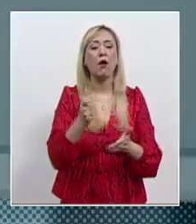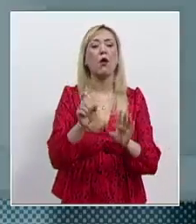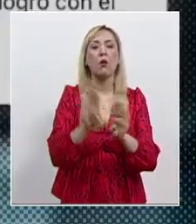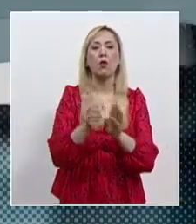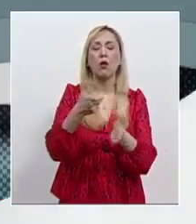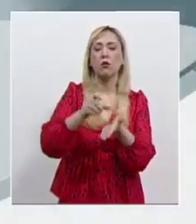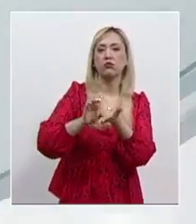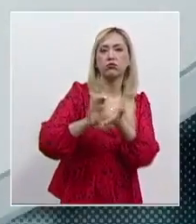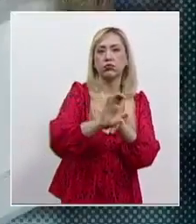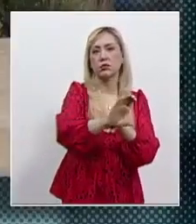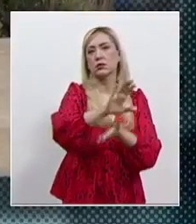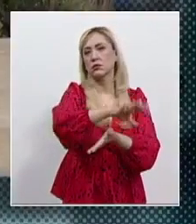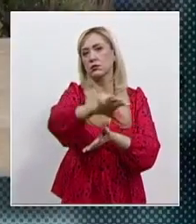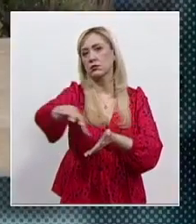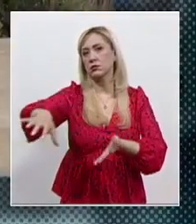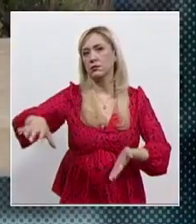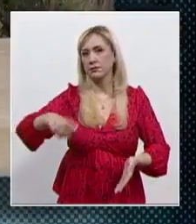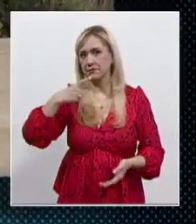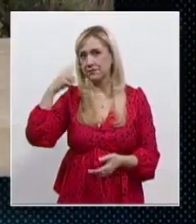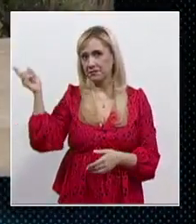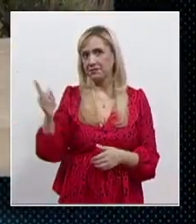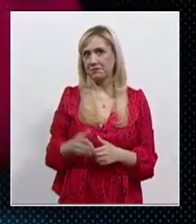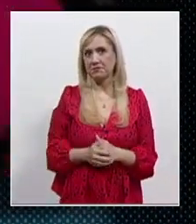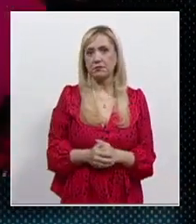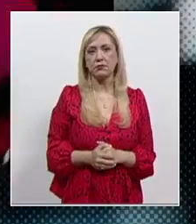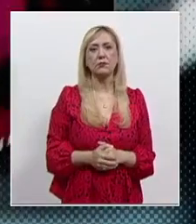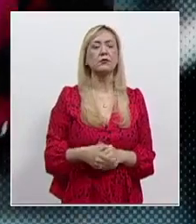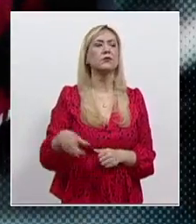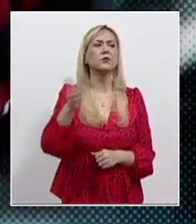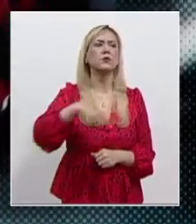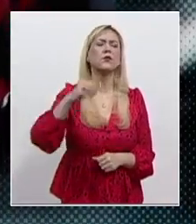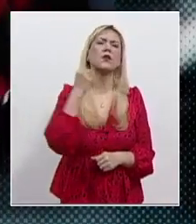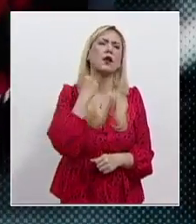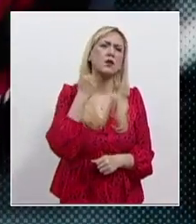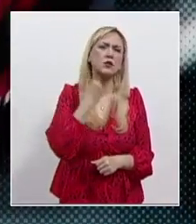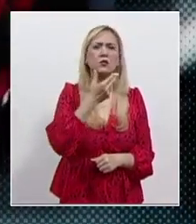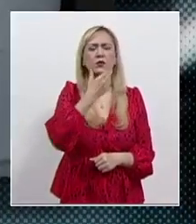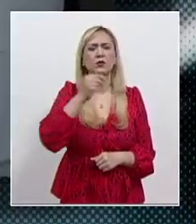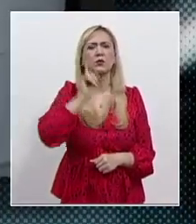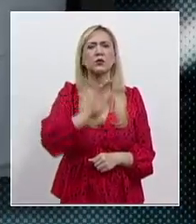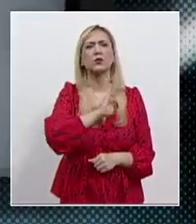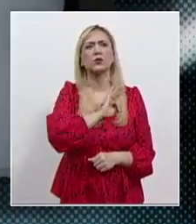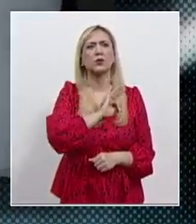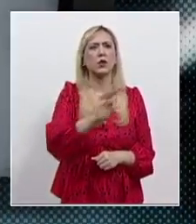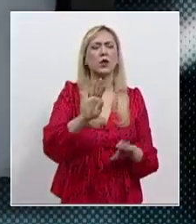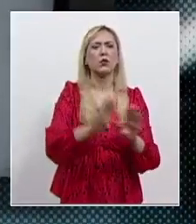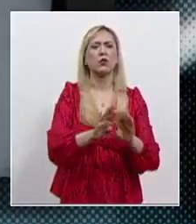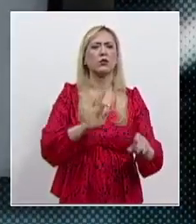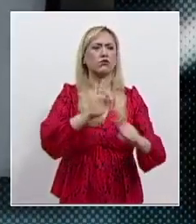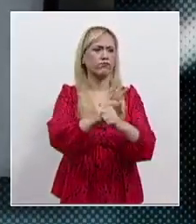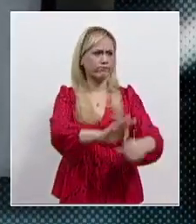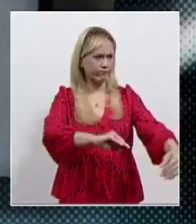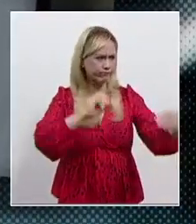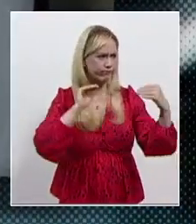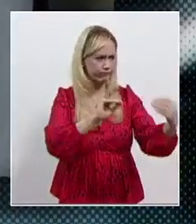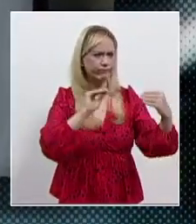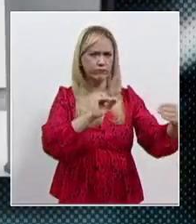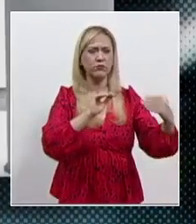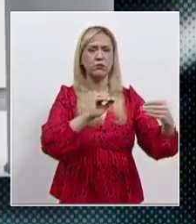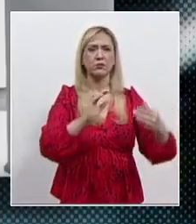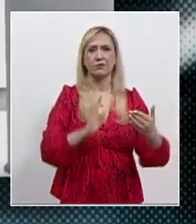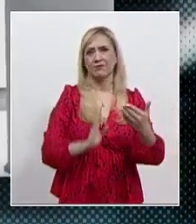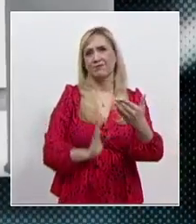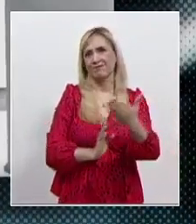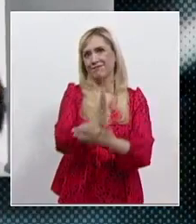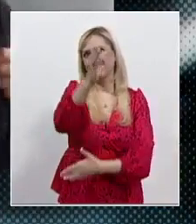judiciales. Para que las y los abogados puedan llevar el patrocinio y defensa de un ciudadano ante los tribunales